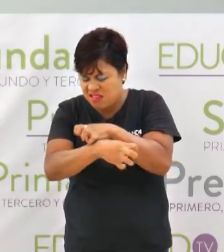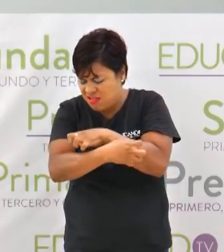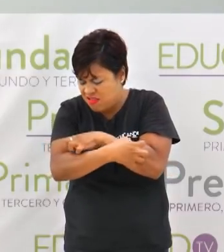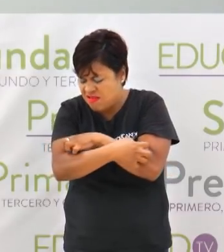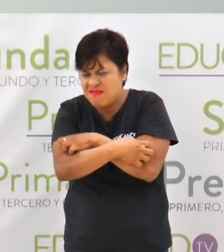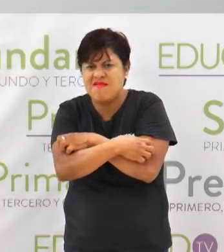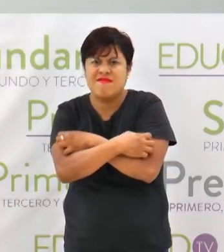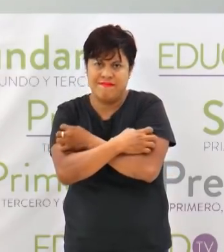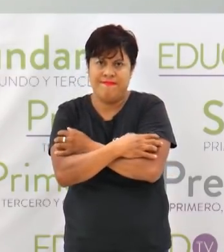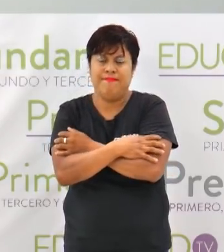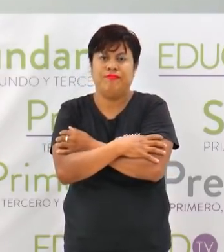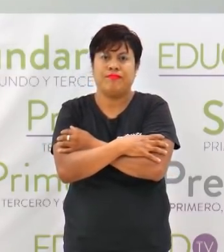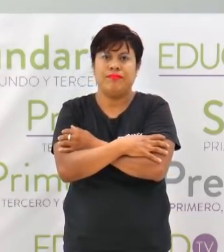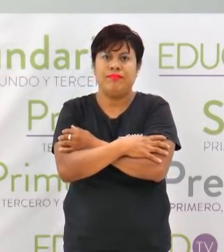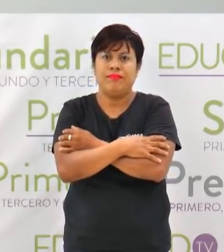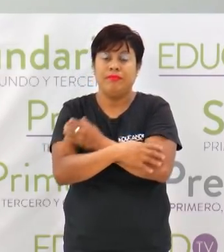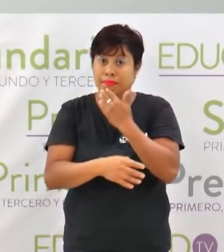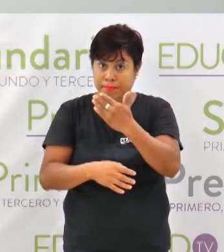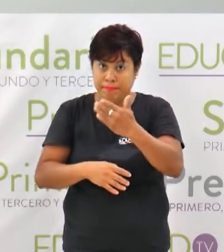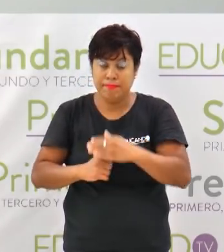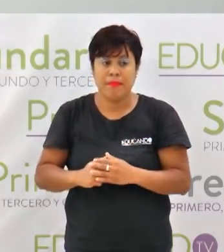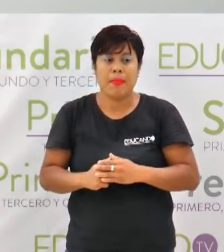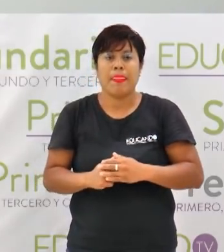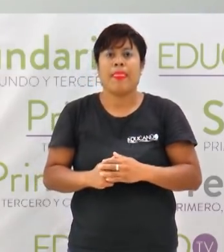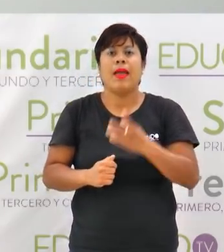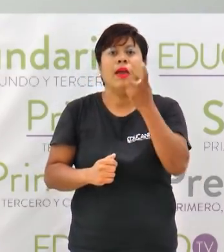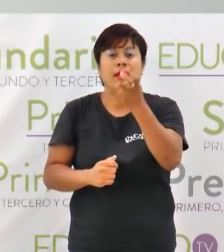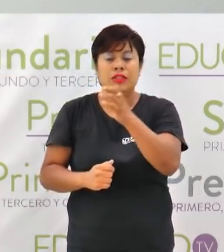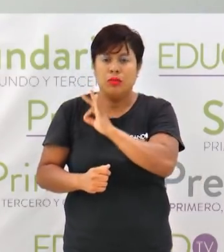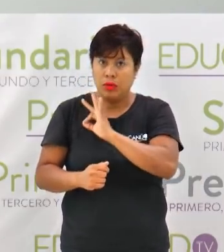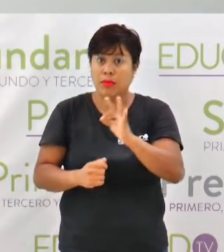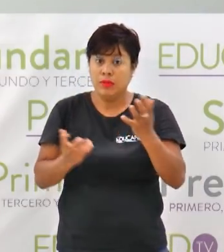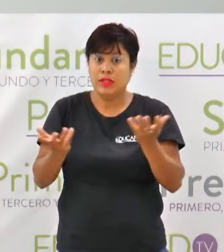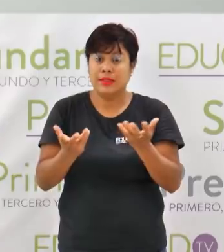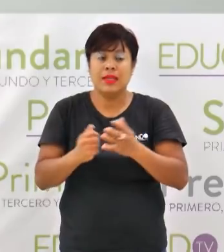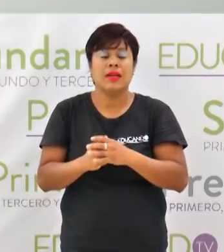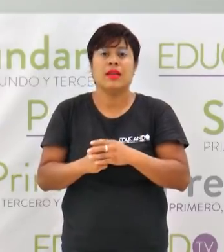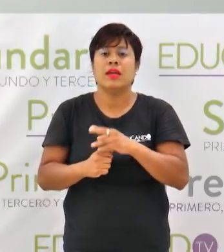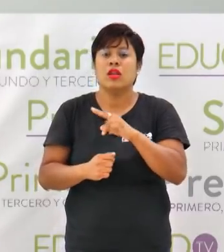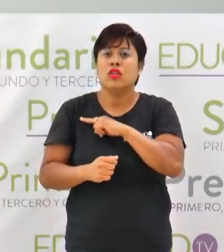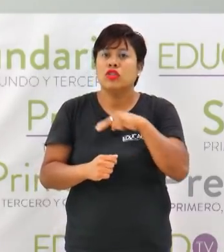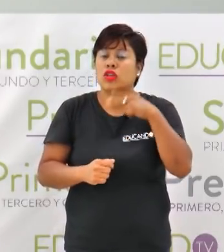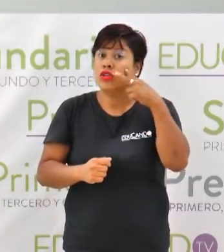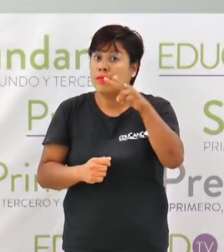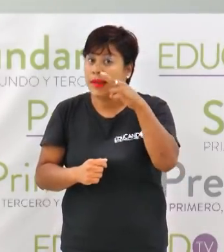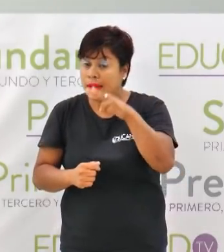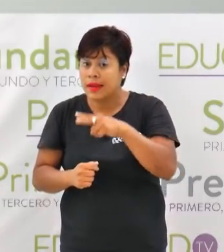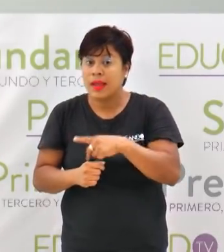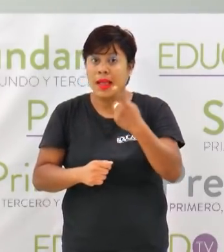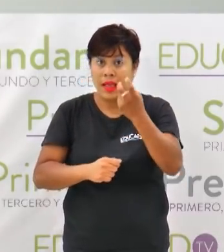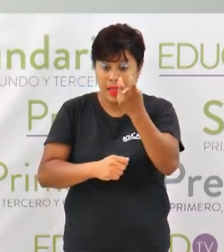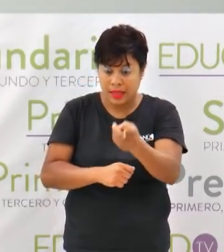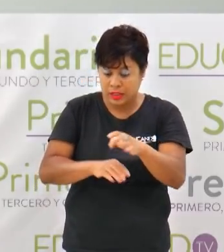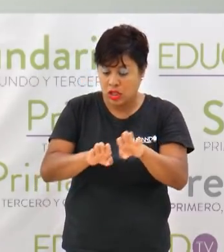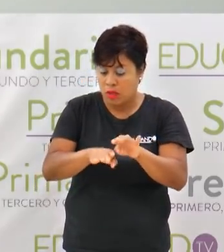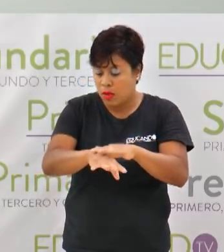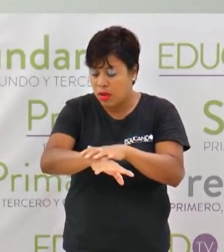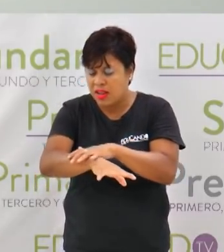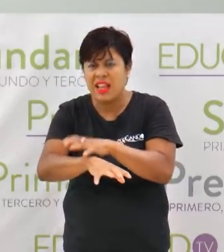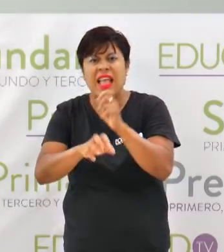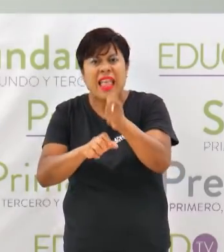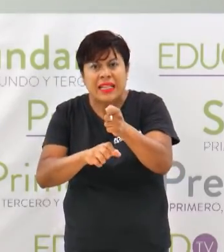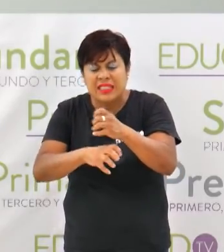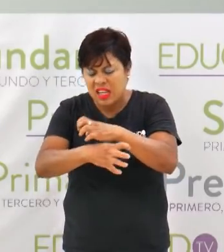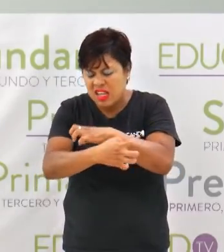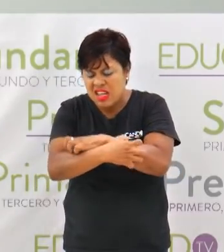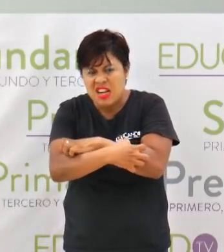textura irregular, bien, lo cual nos permite identificar que la piel es de